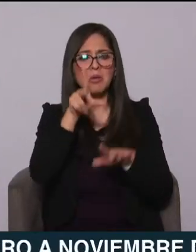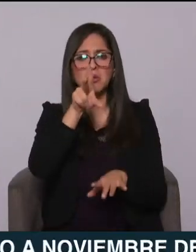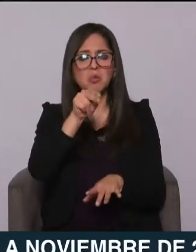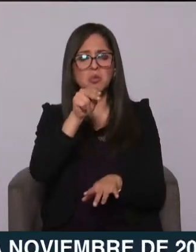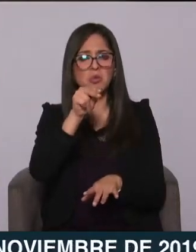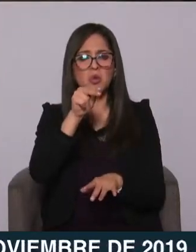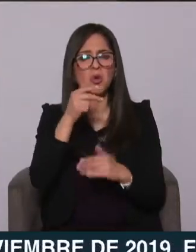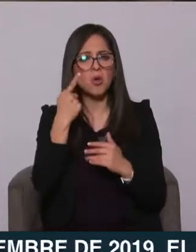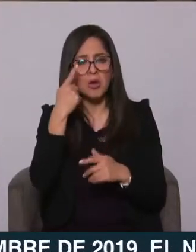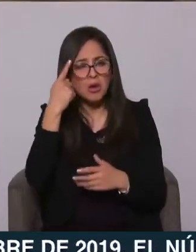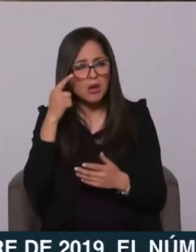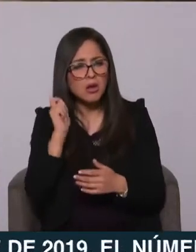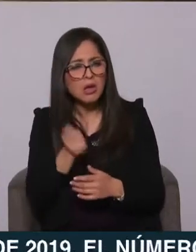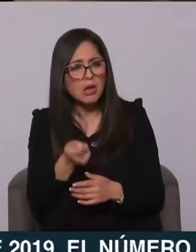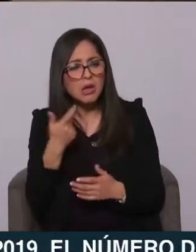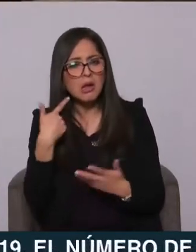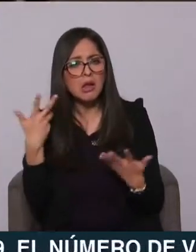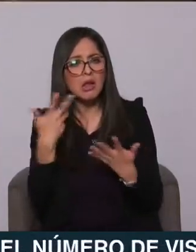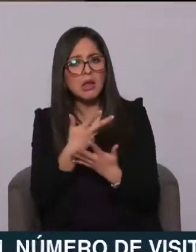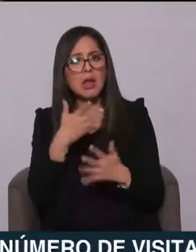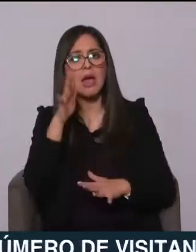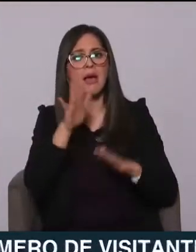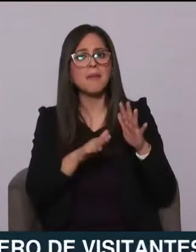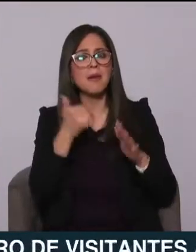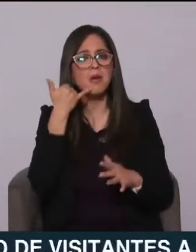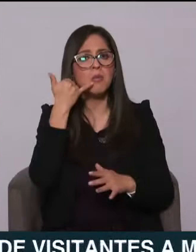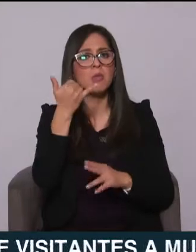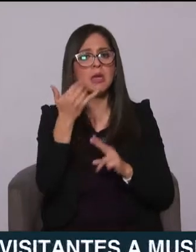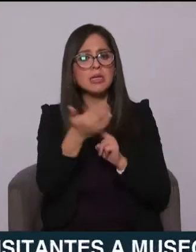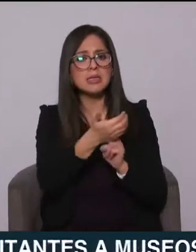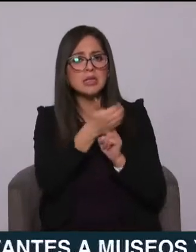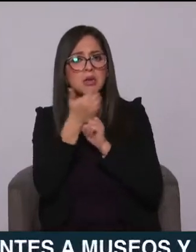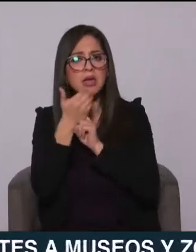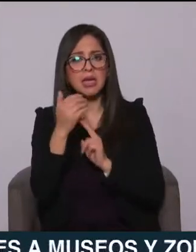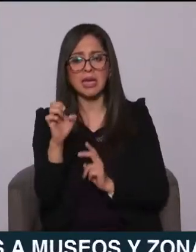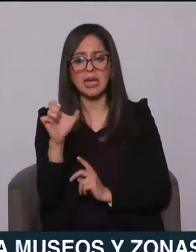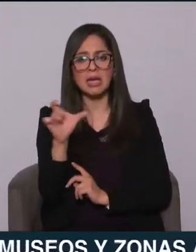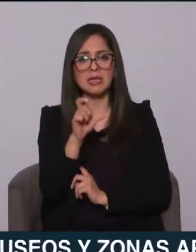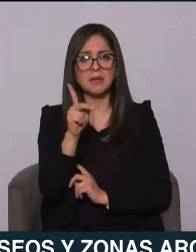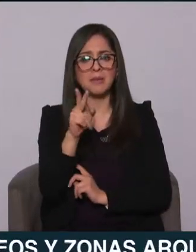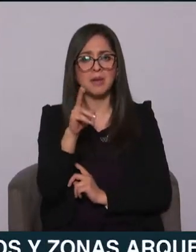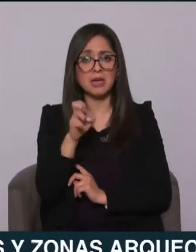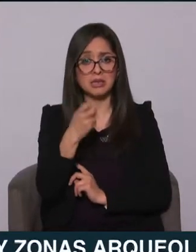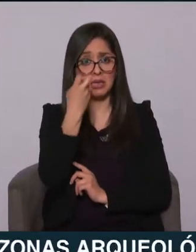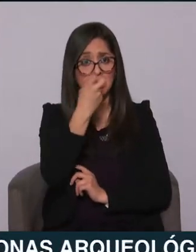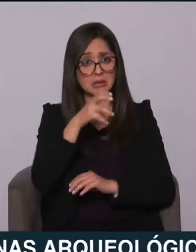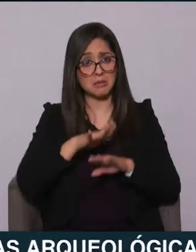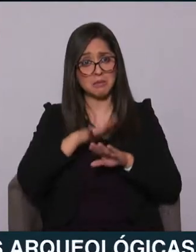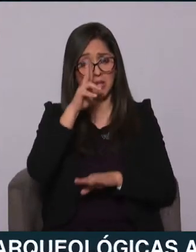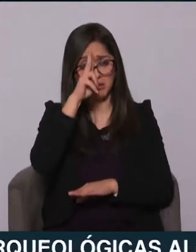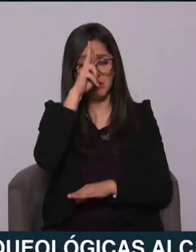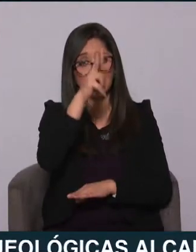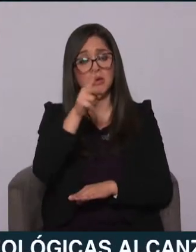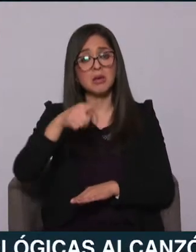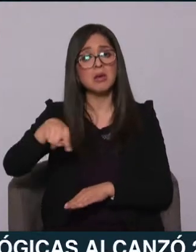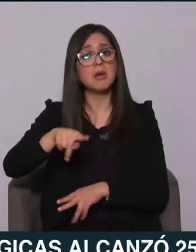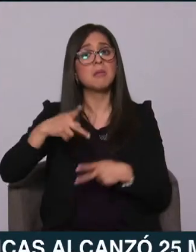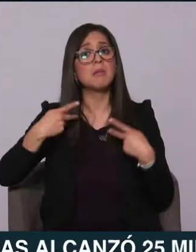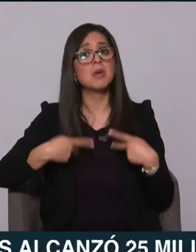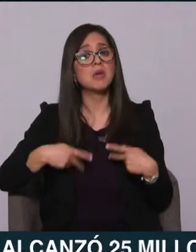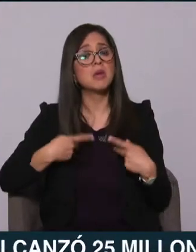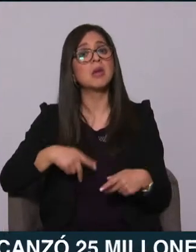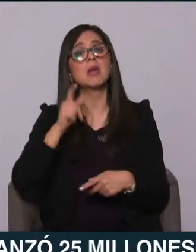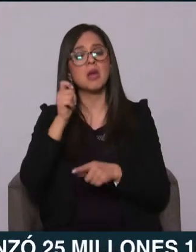como la extorsión por secuestro exprés, considerada la más agresiva. En estos casos, la delincuencia amenaza con